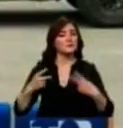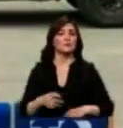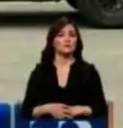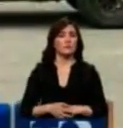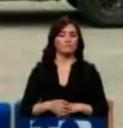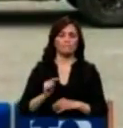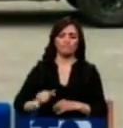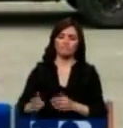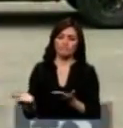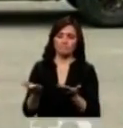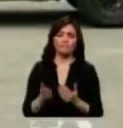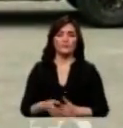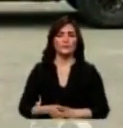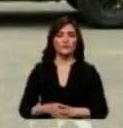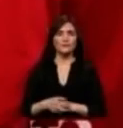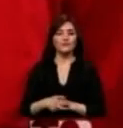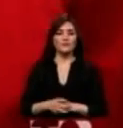Esto y otros detalles en el siguiente reportaje.